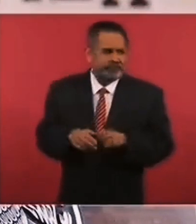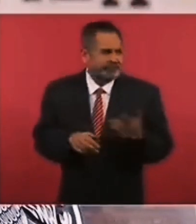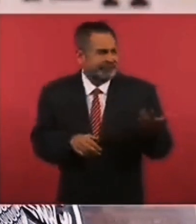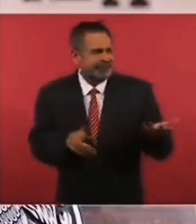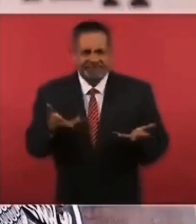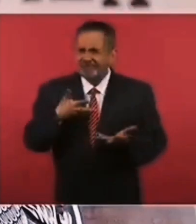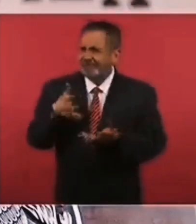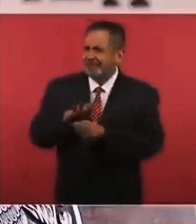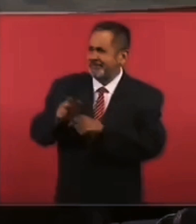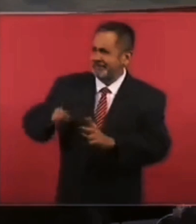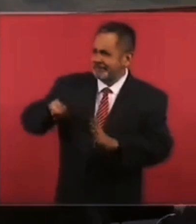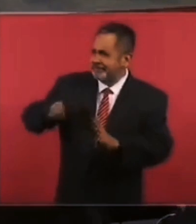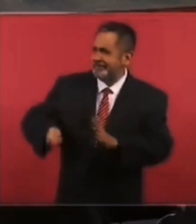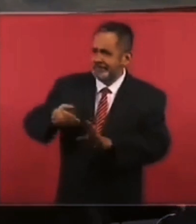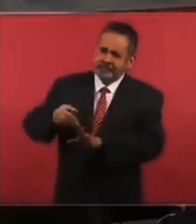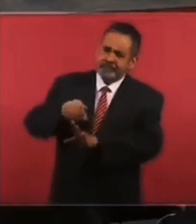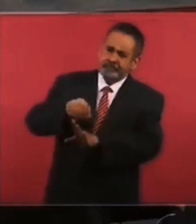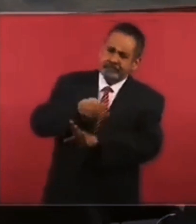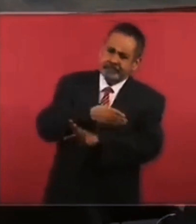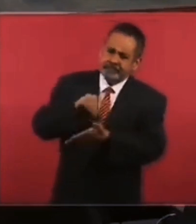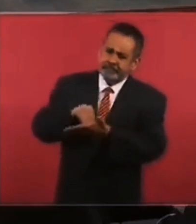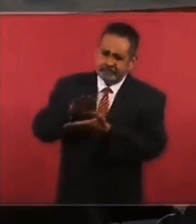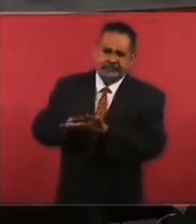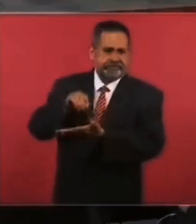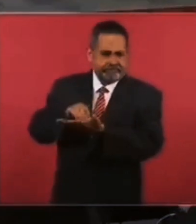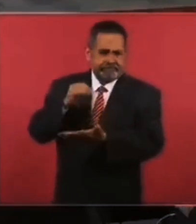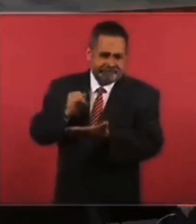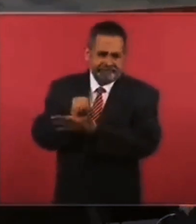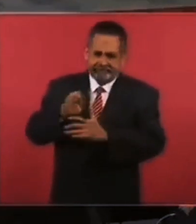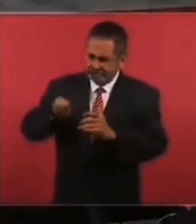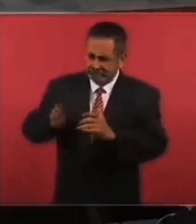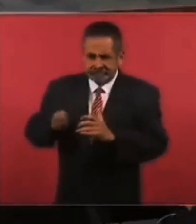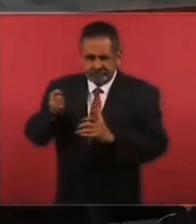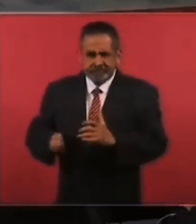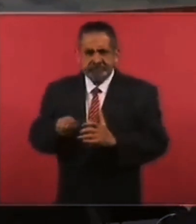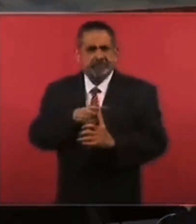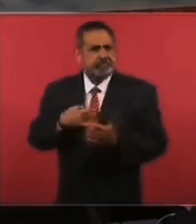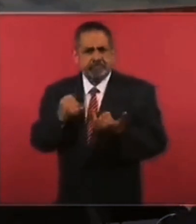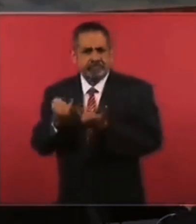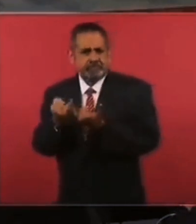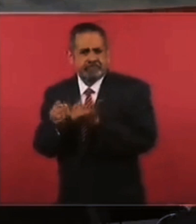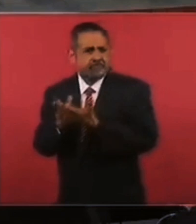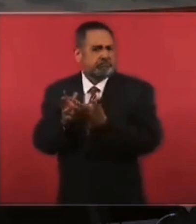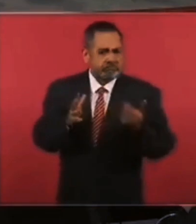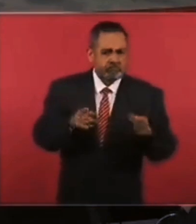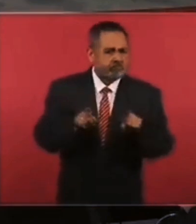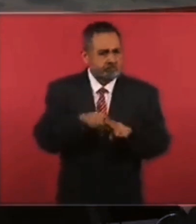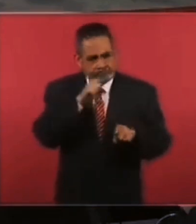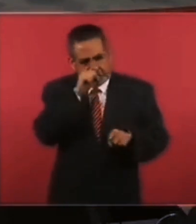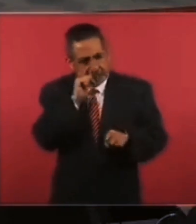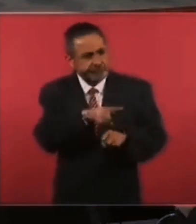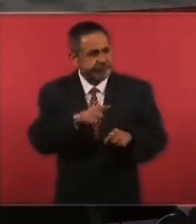jurisprudencias y antecedentes precedentes de que el tema tiene que ser resuelto como lo han resuelto ya los